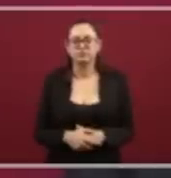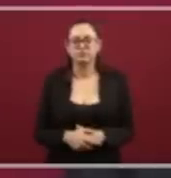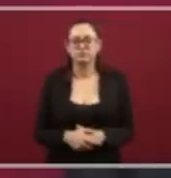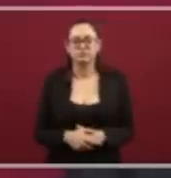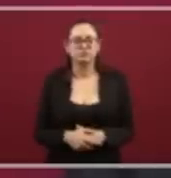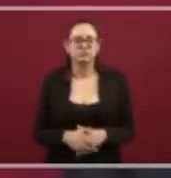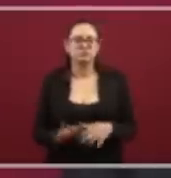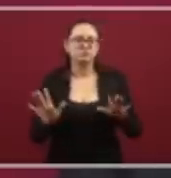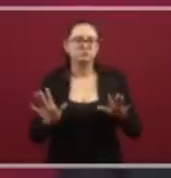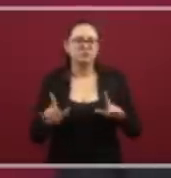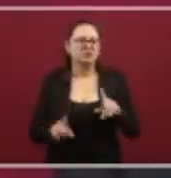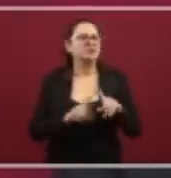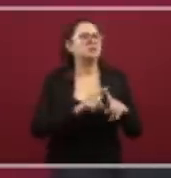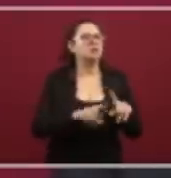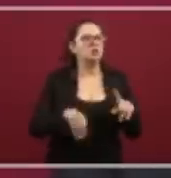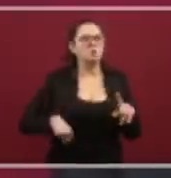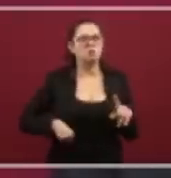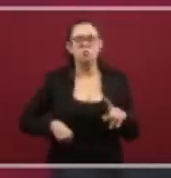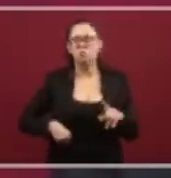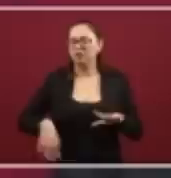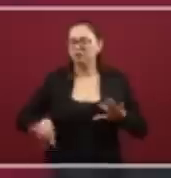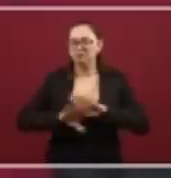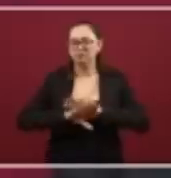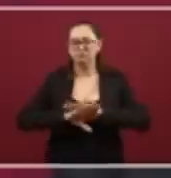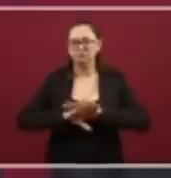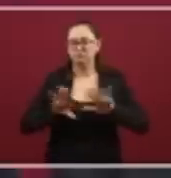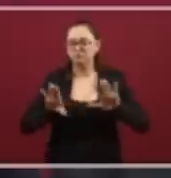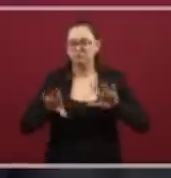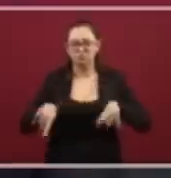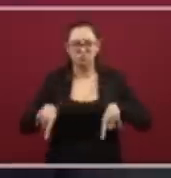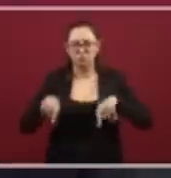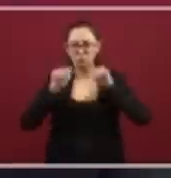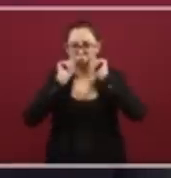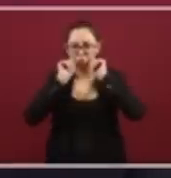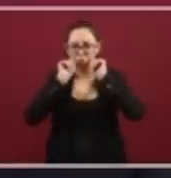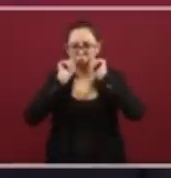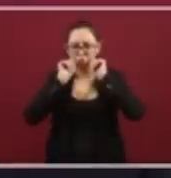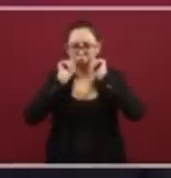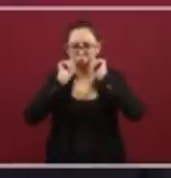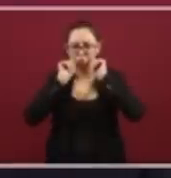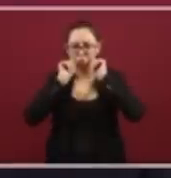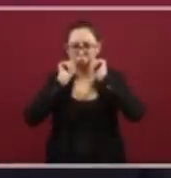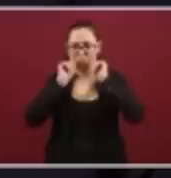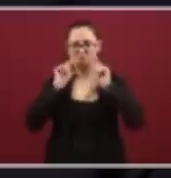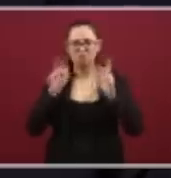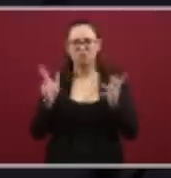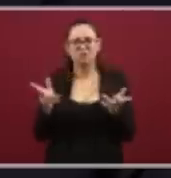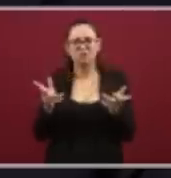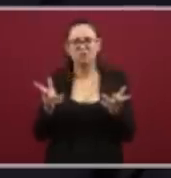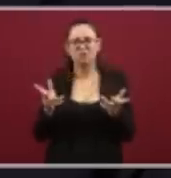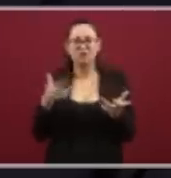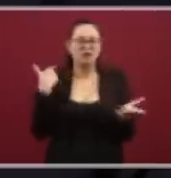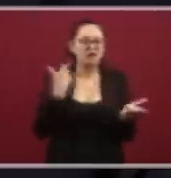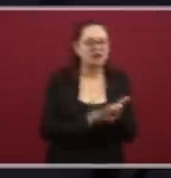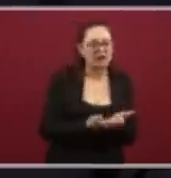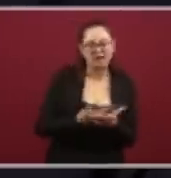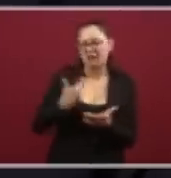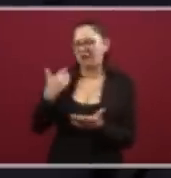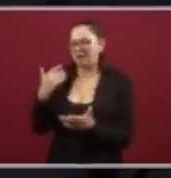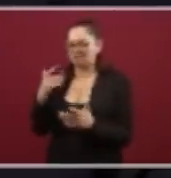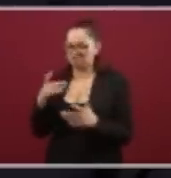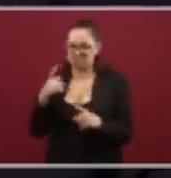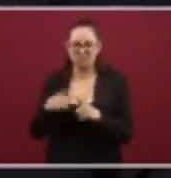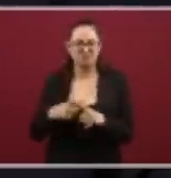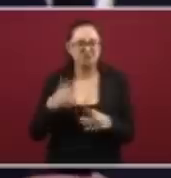sea quien sea no me gusta también eso es el lema trillado del caiga quien caiga se cuela como